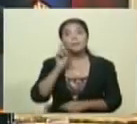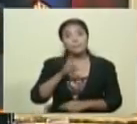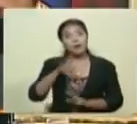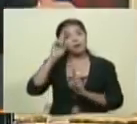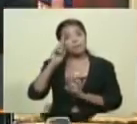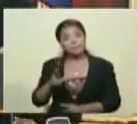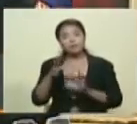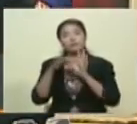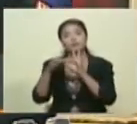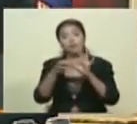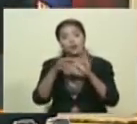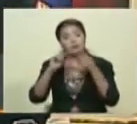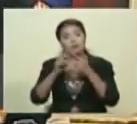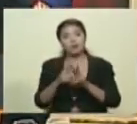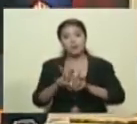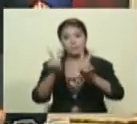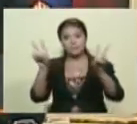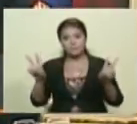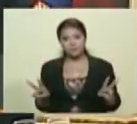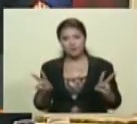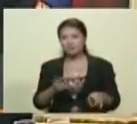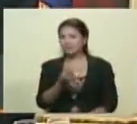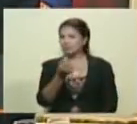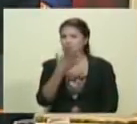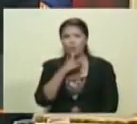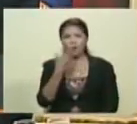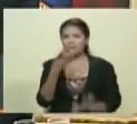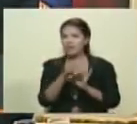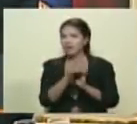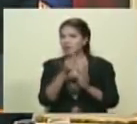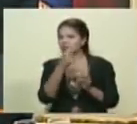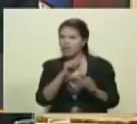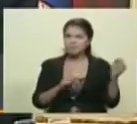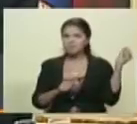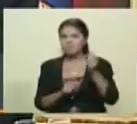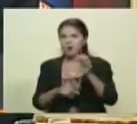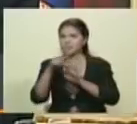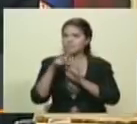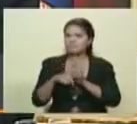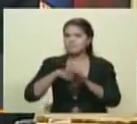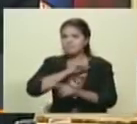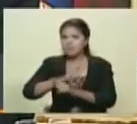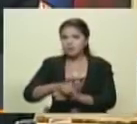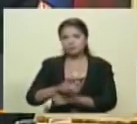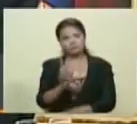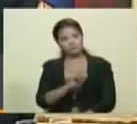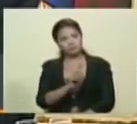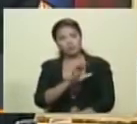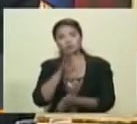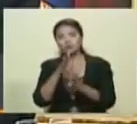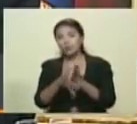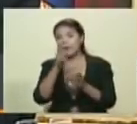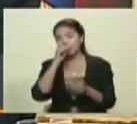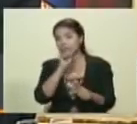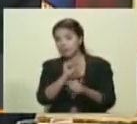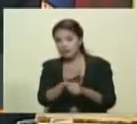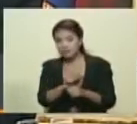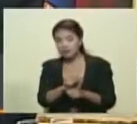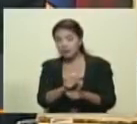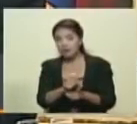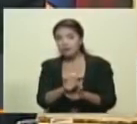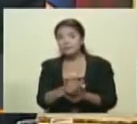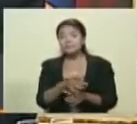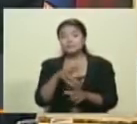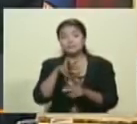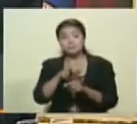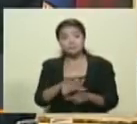a la soberanía y la paz. Nadie tiene derecho a tratar de imponer sus políticas por la vía de la amenaza, de